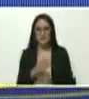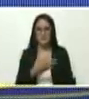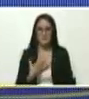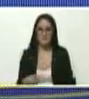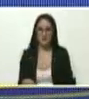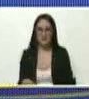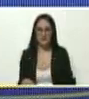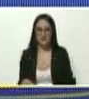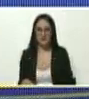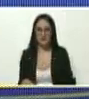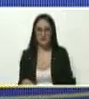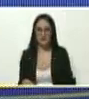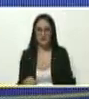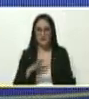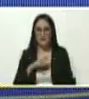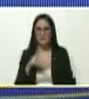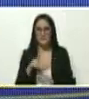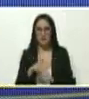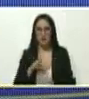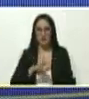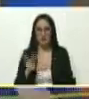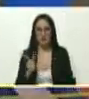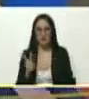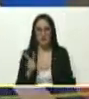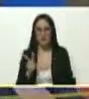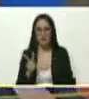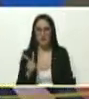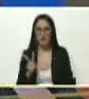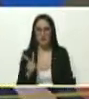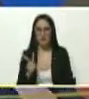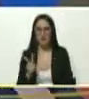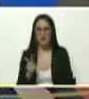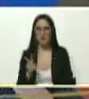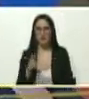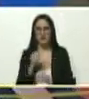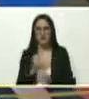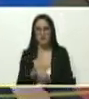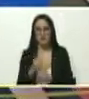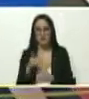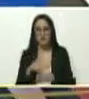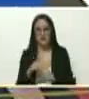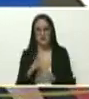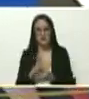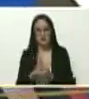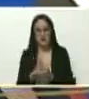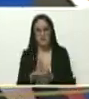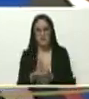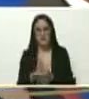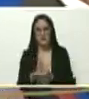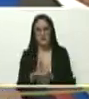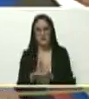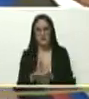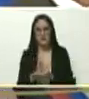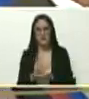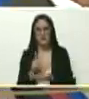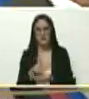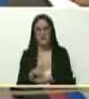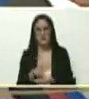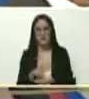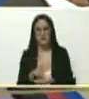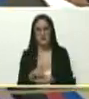presidente de Petróleos de Venezuela, PDVSA, clase obrera petrolera, siempre presente en todos